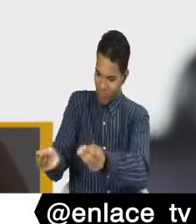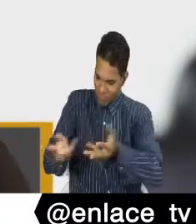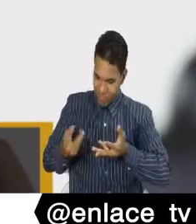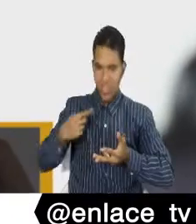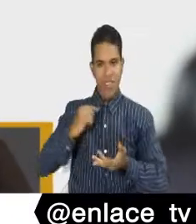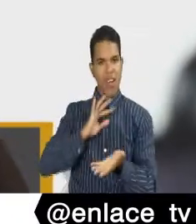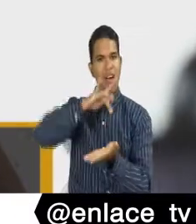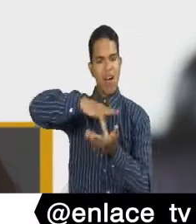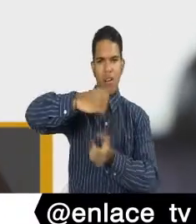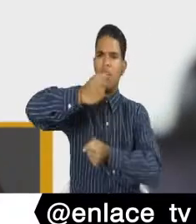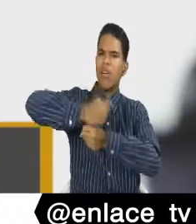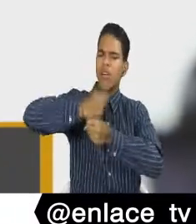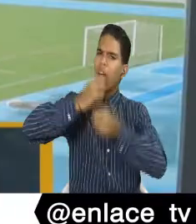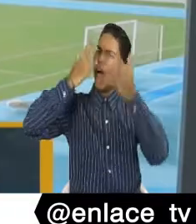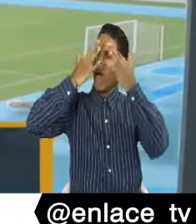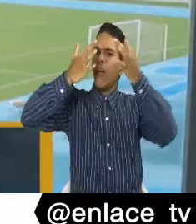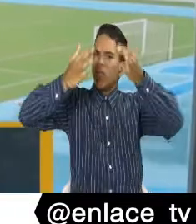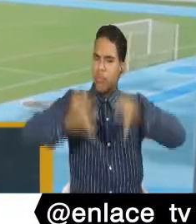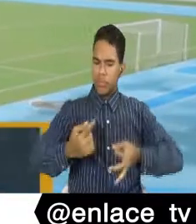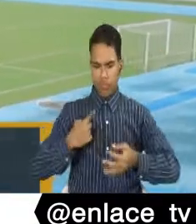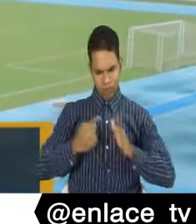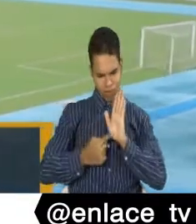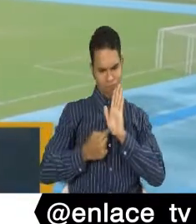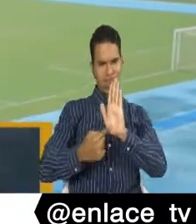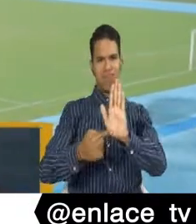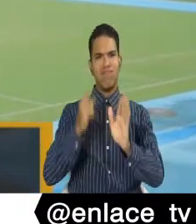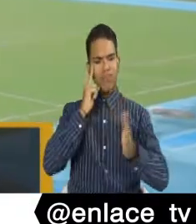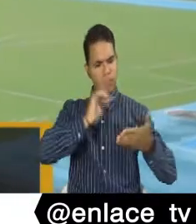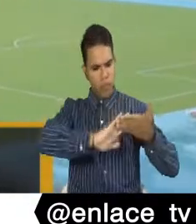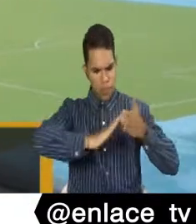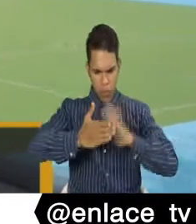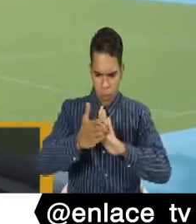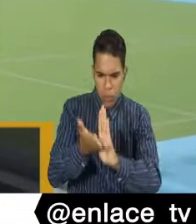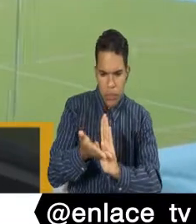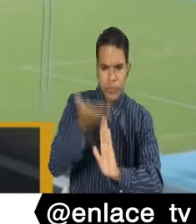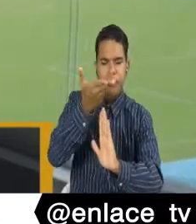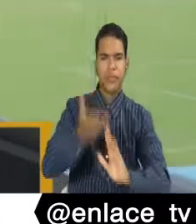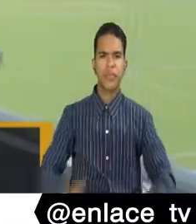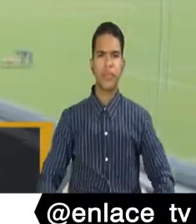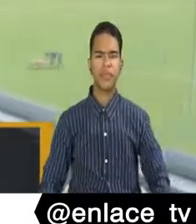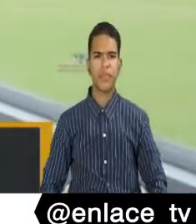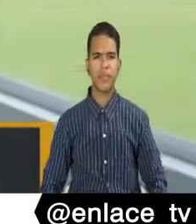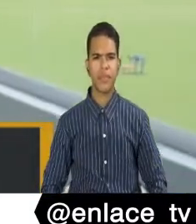y demostrarle en lo que debemos de hacer por la ciudad. Para nosotros los ediles,